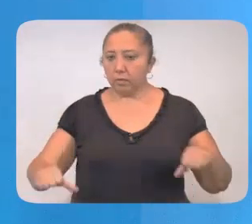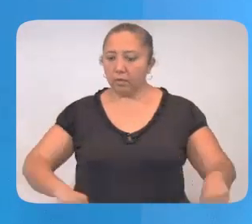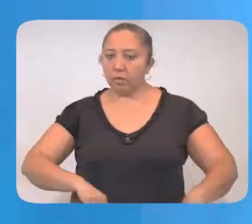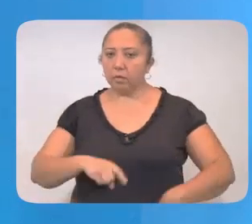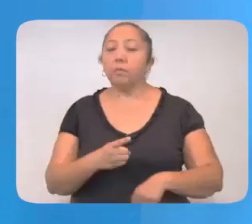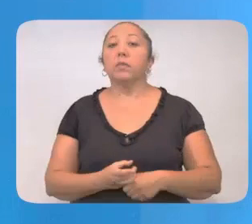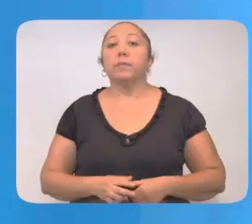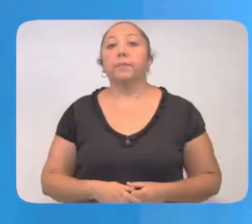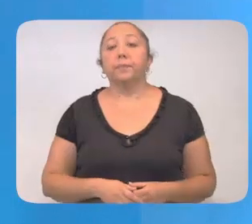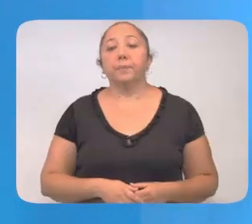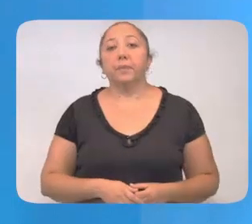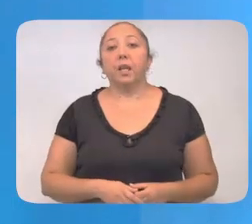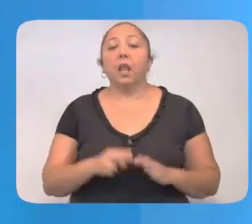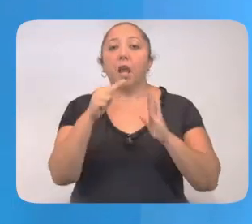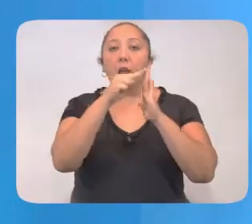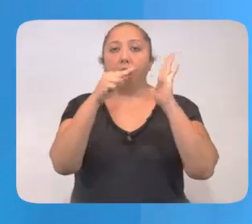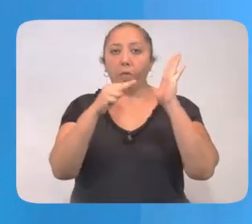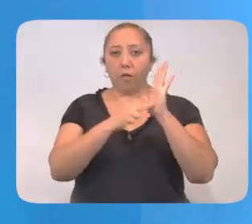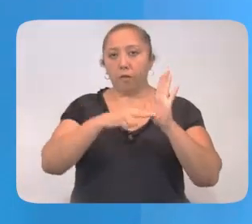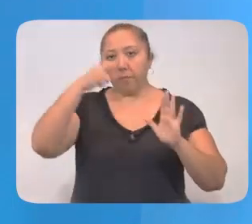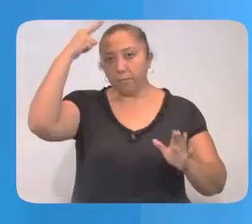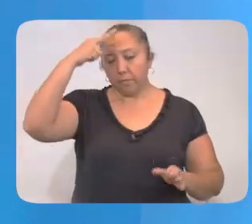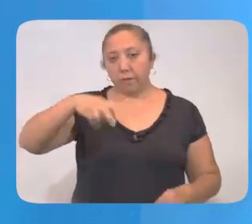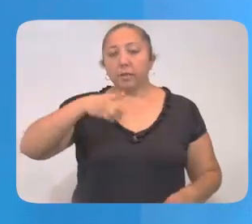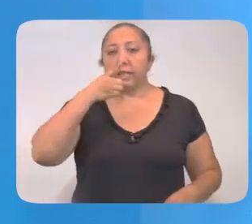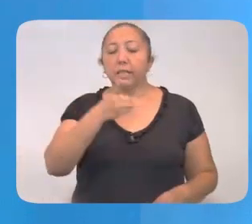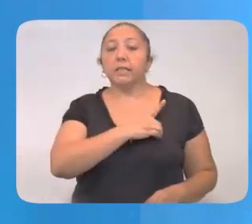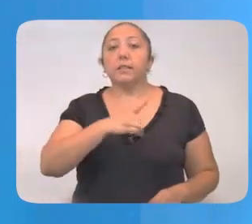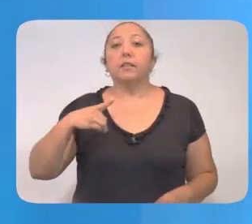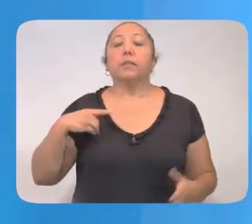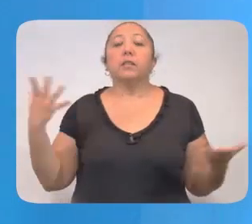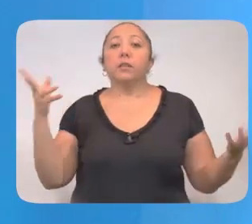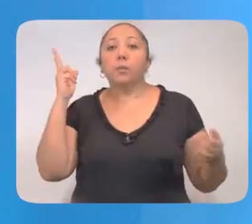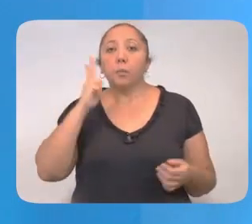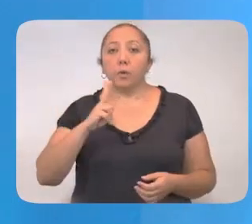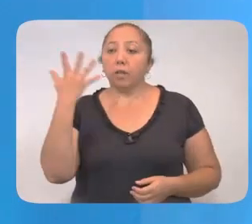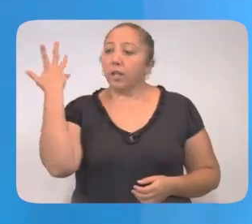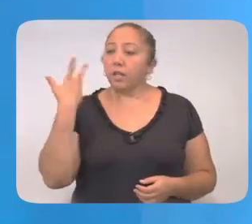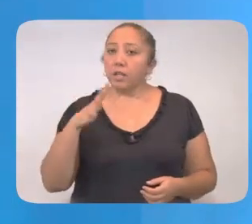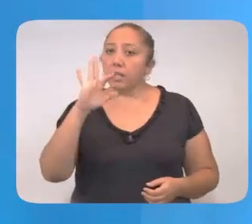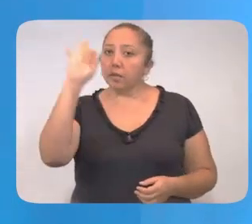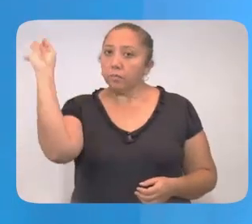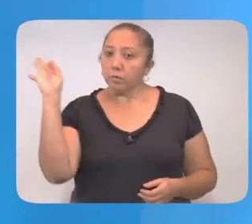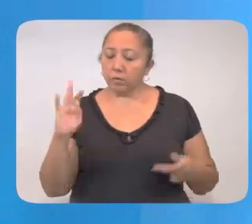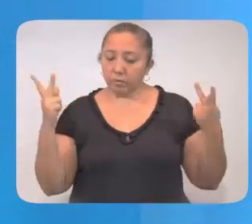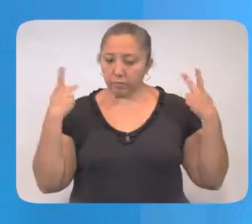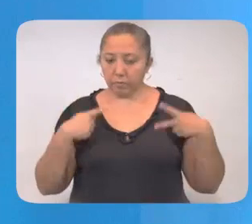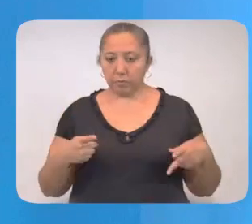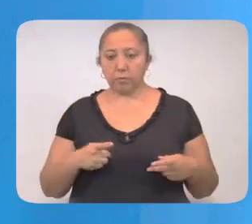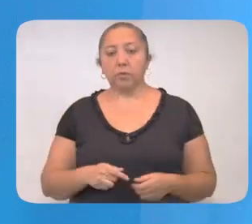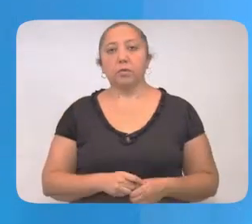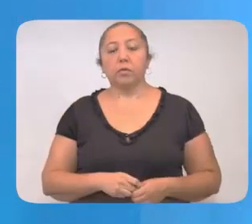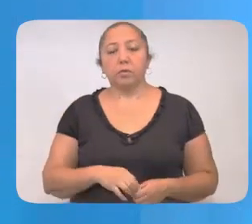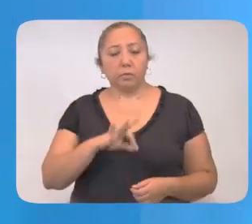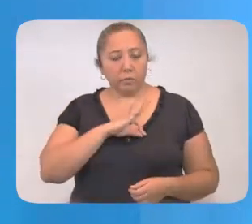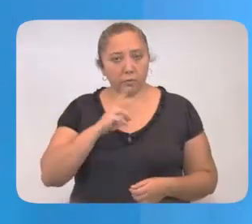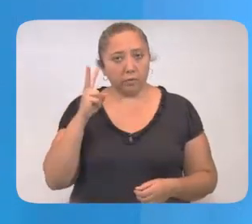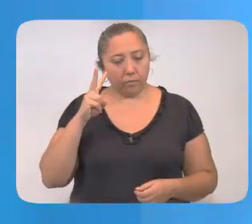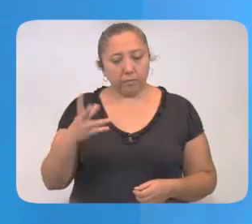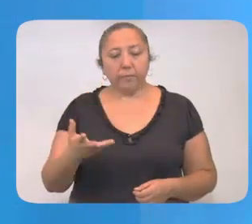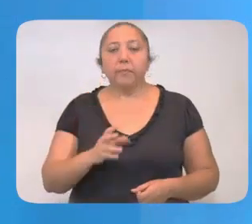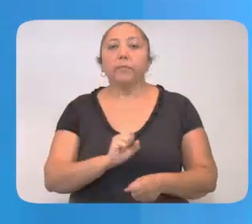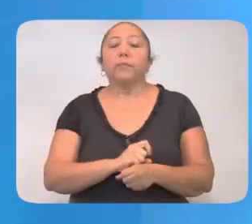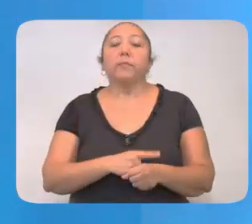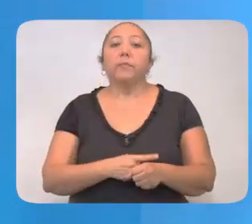actividades. La norma de la Federación marca que se deben realizar pruebas al 10% de los pacientes sintomáticos sospechosos